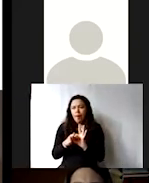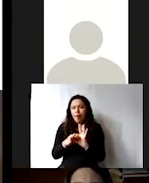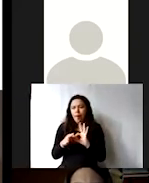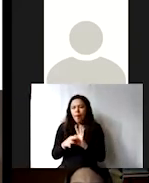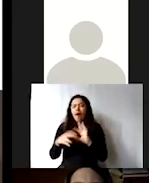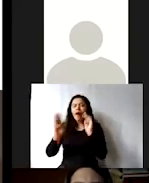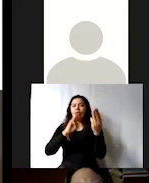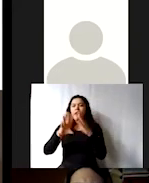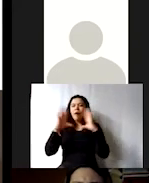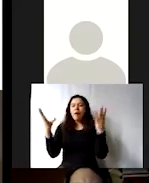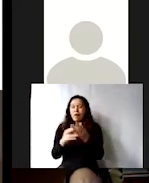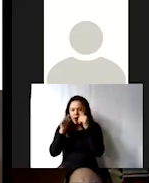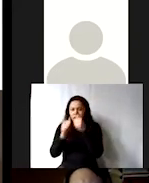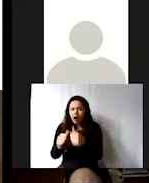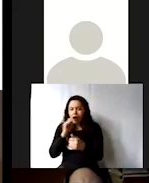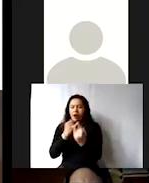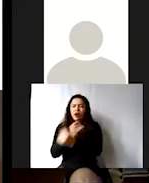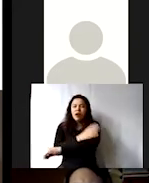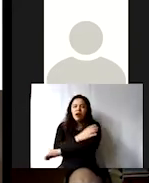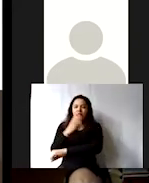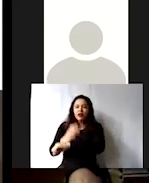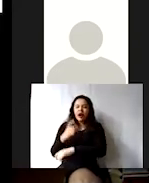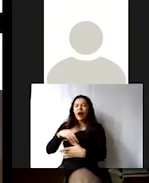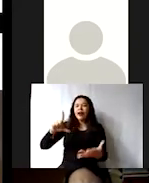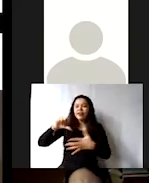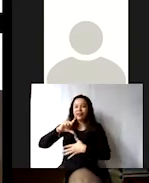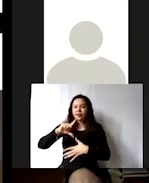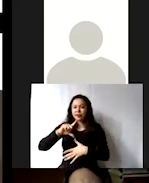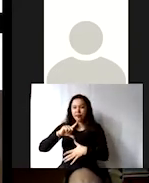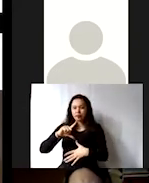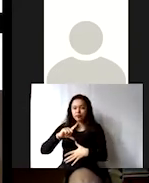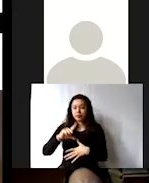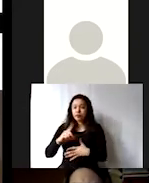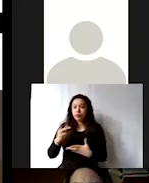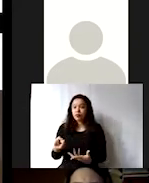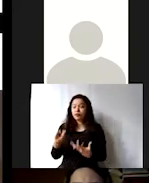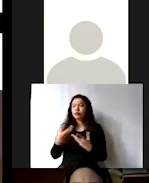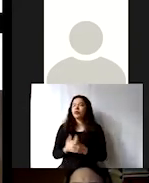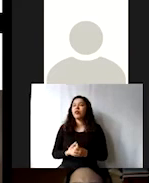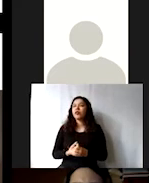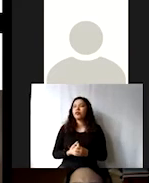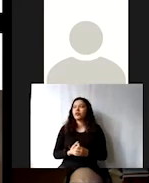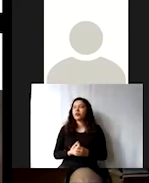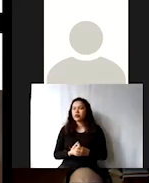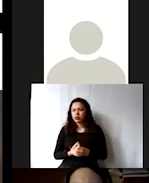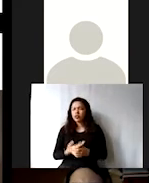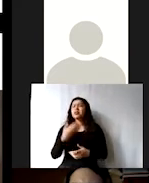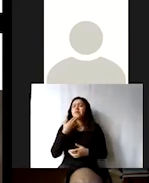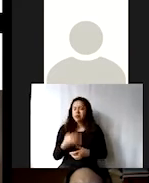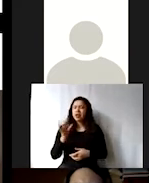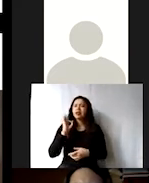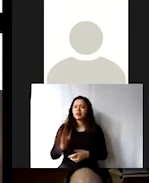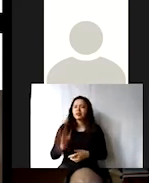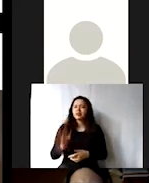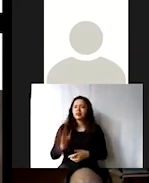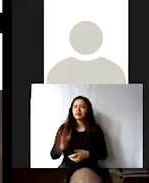mundialmente. Igualmente con los compañeros de Latinoamérica ha sido también muy bien aceptada, muy importante, sobre todo